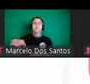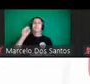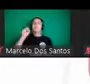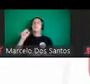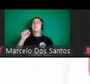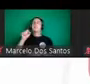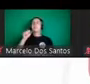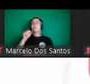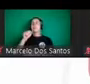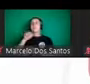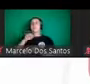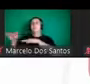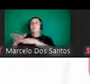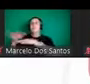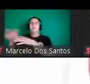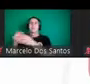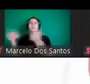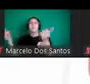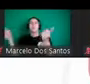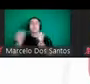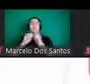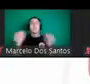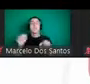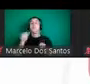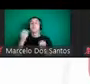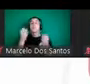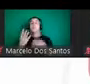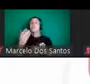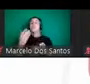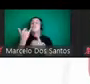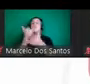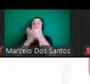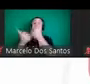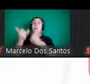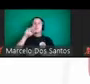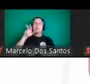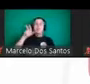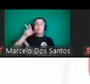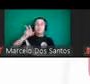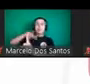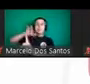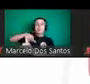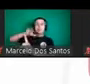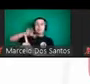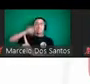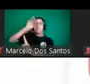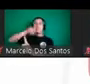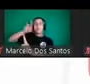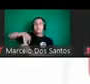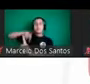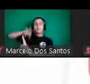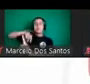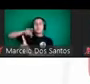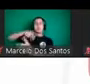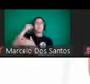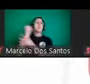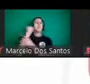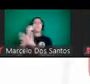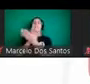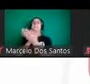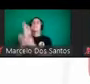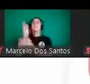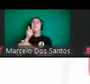les digo, es muy importante que toda la información que se recae en relación a esa situación se haga una devolución,